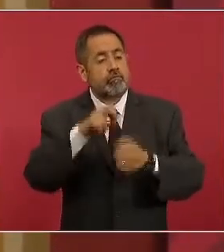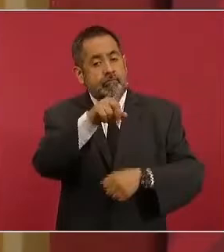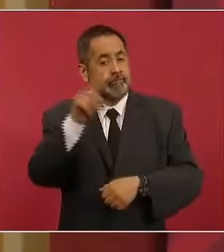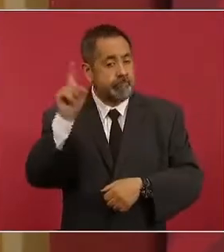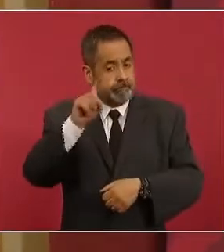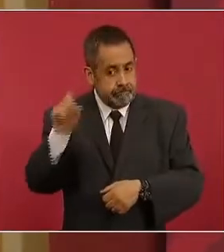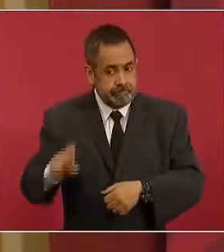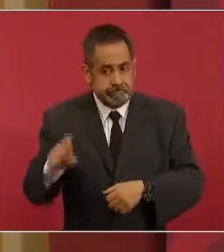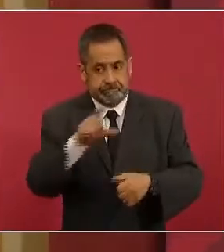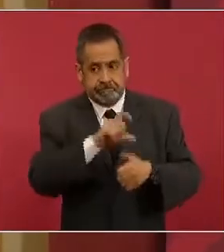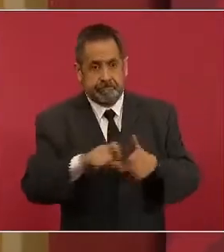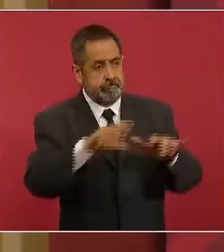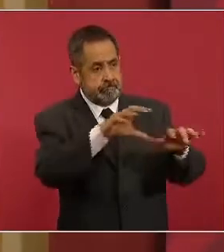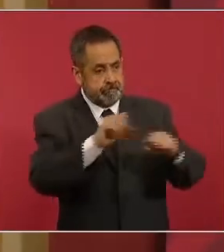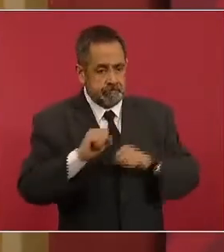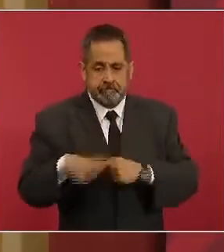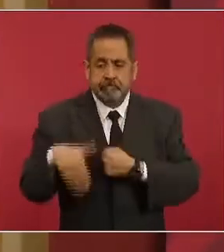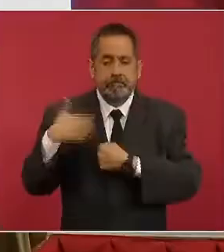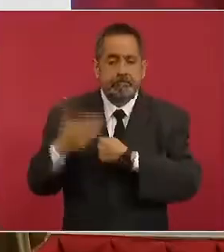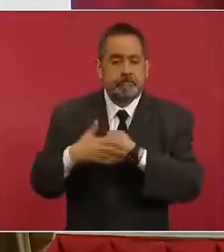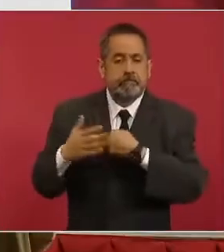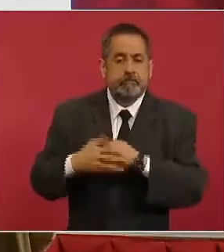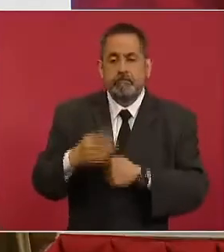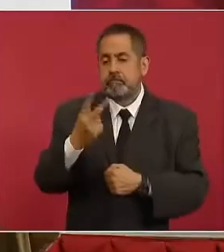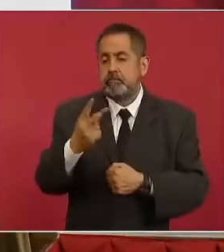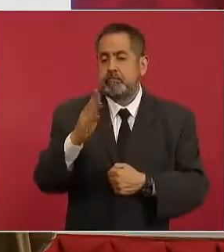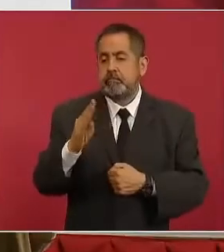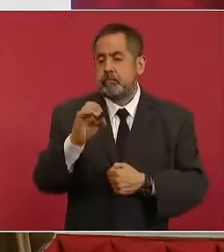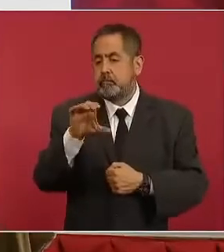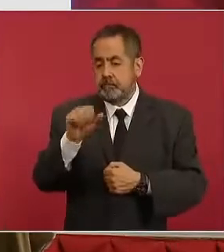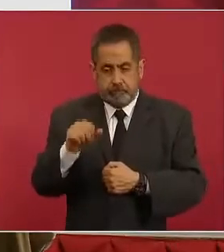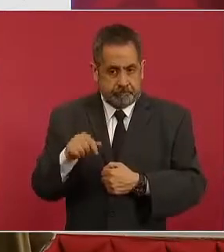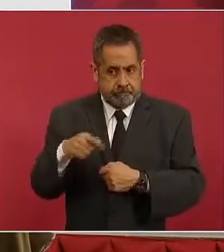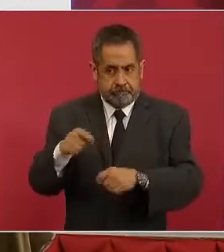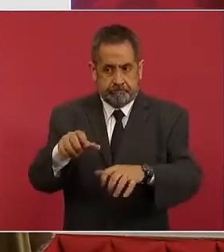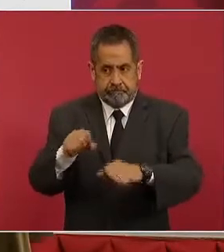por inaugurarse la nueva refinería de Dos Bocas.